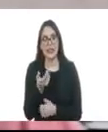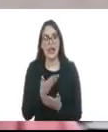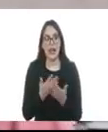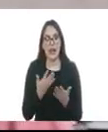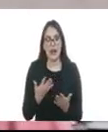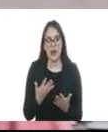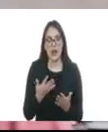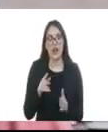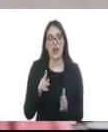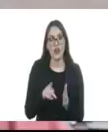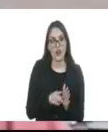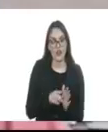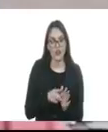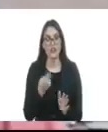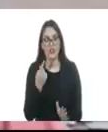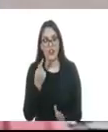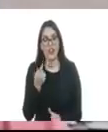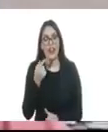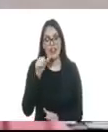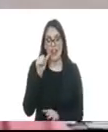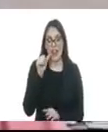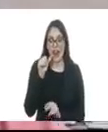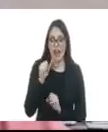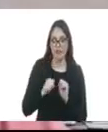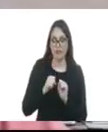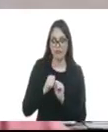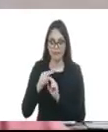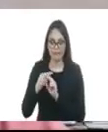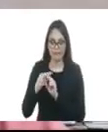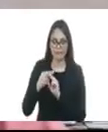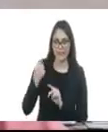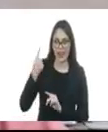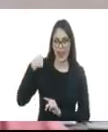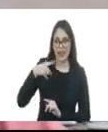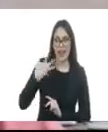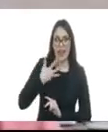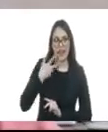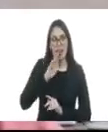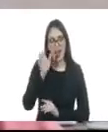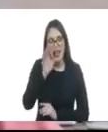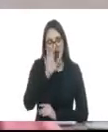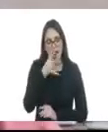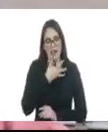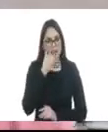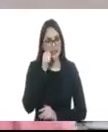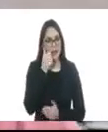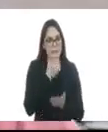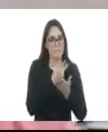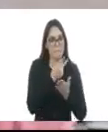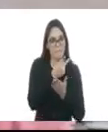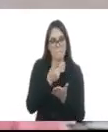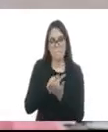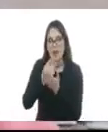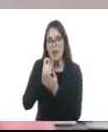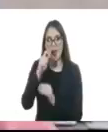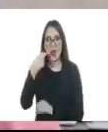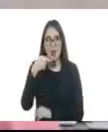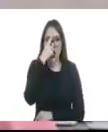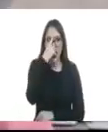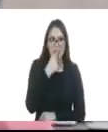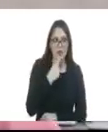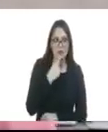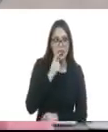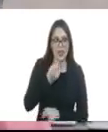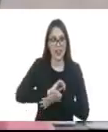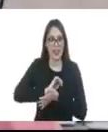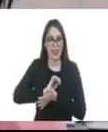16ª edición de los premios Rostros de la Discriminación, o será en,